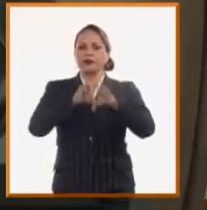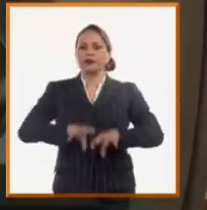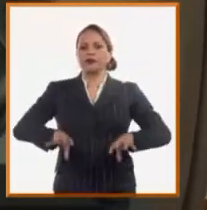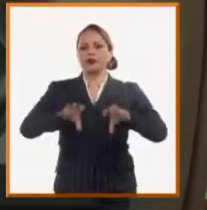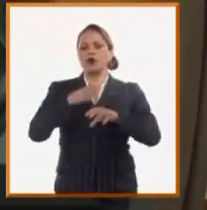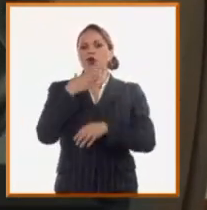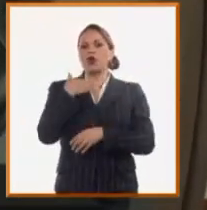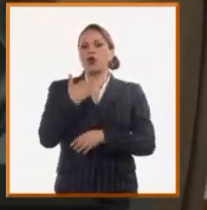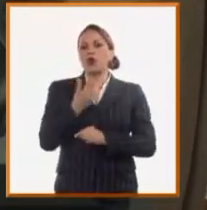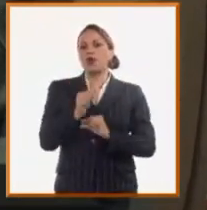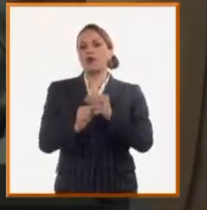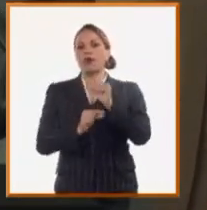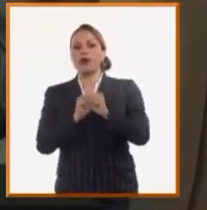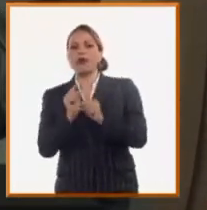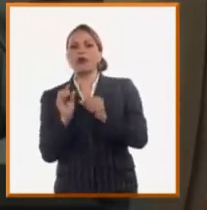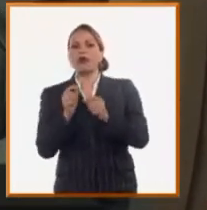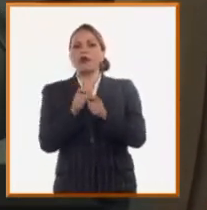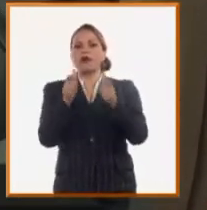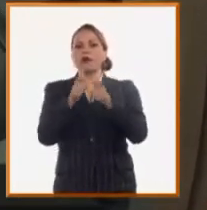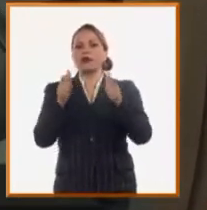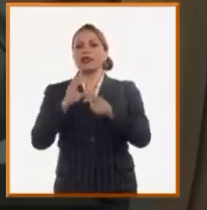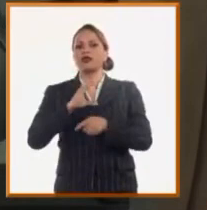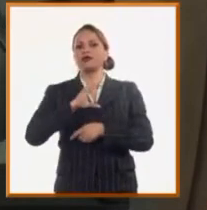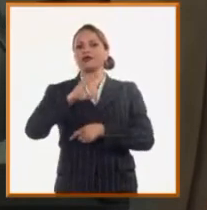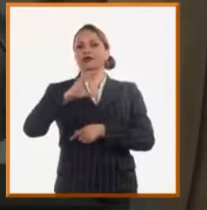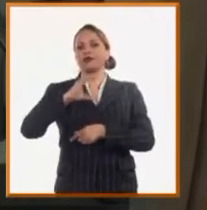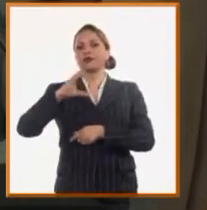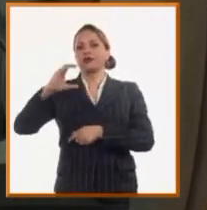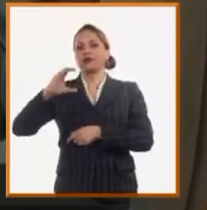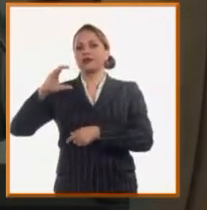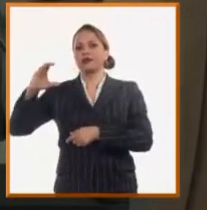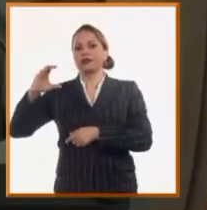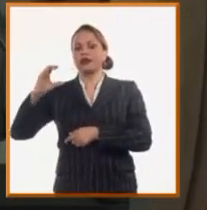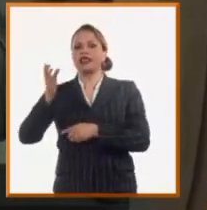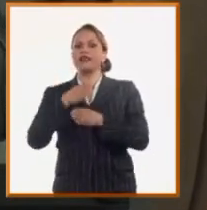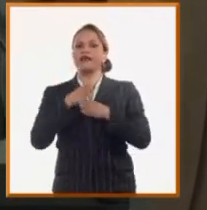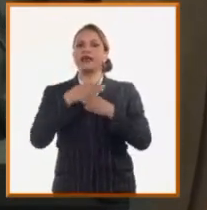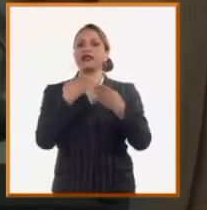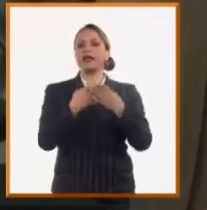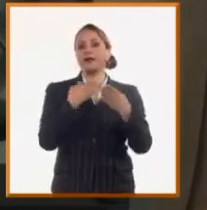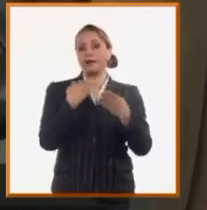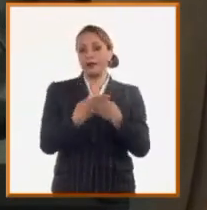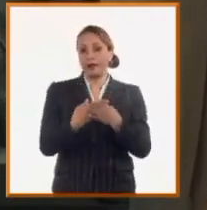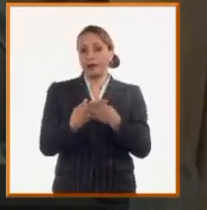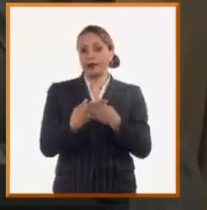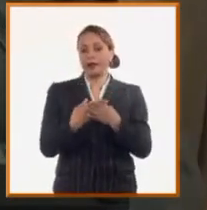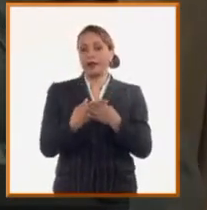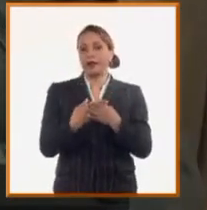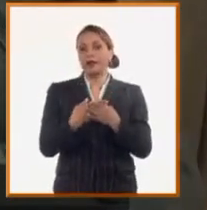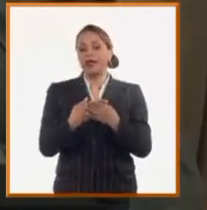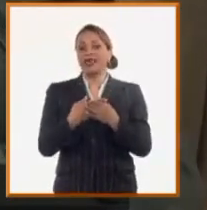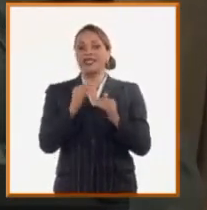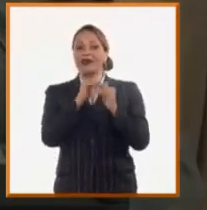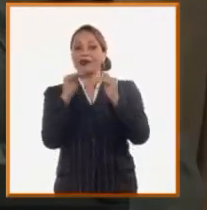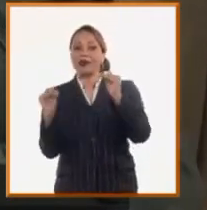nosotros tenemos que ir incrementando salarios en un grupo de sectores que están